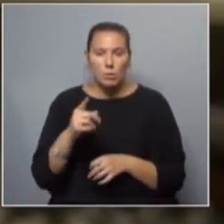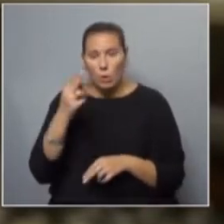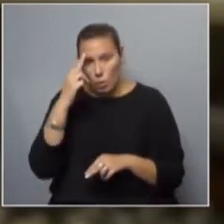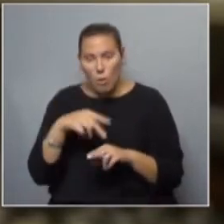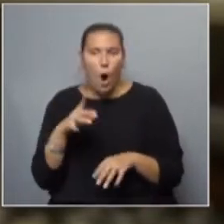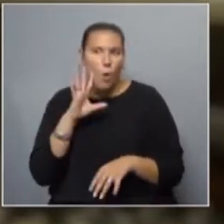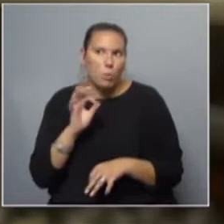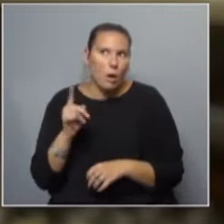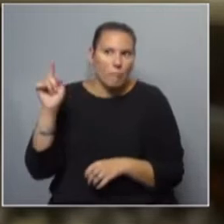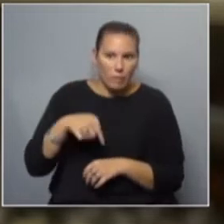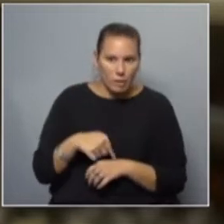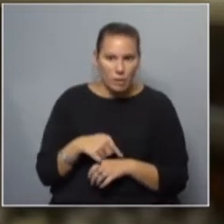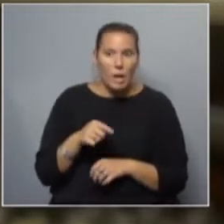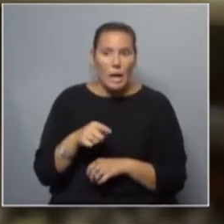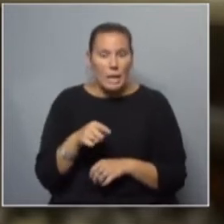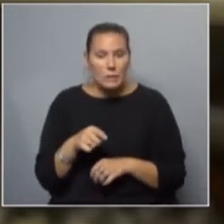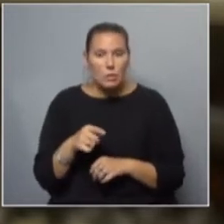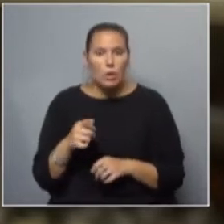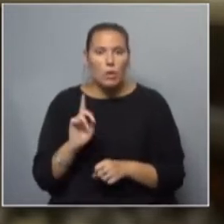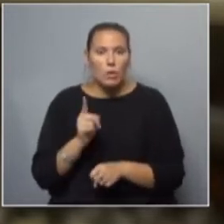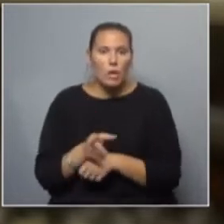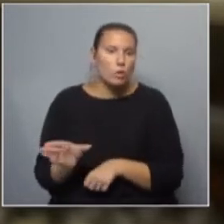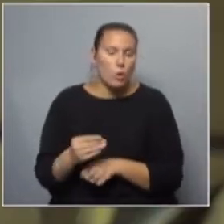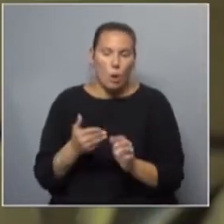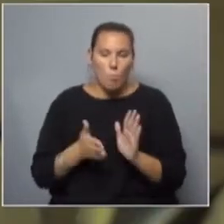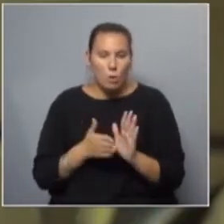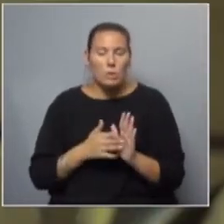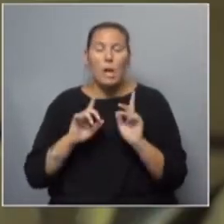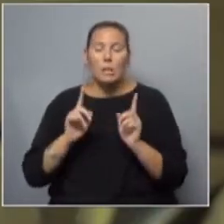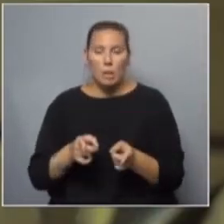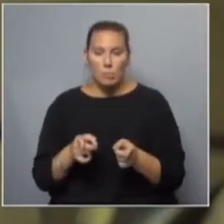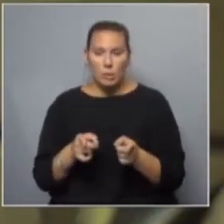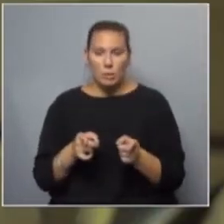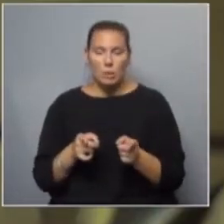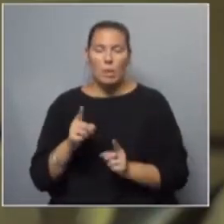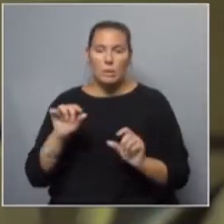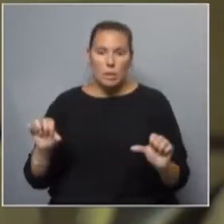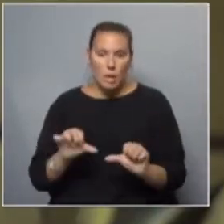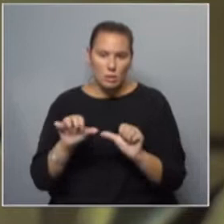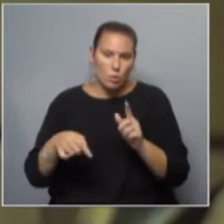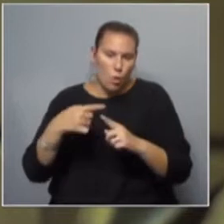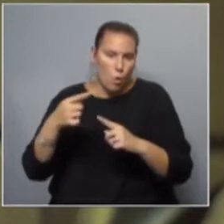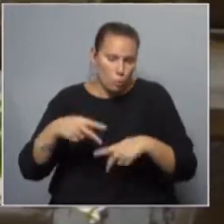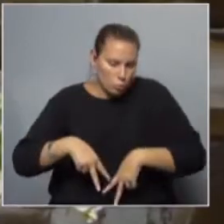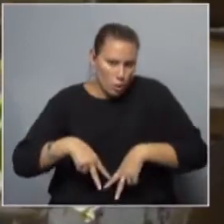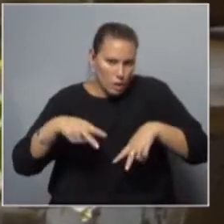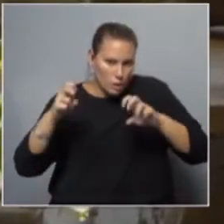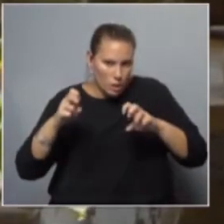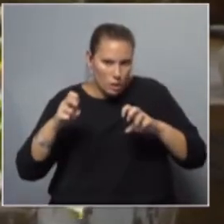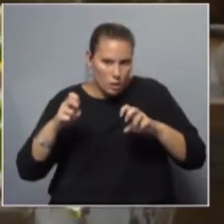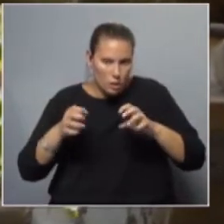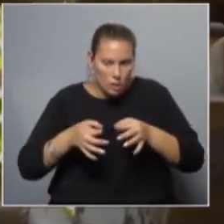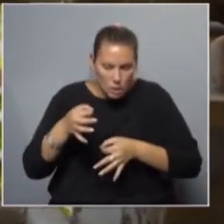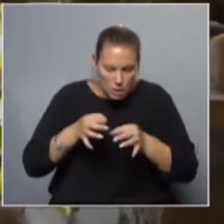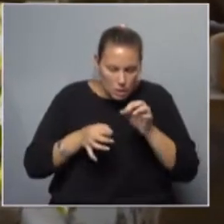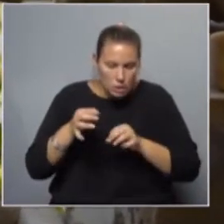oportunista, y que ese parámetro se determina en todas las muestras. Además, se hacen otro tipo de parámetros en el área,